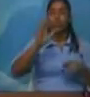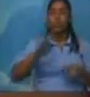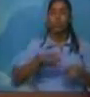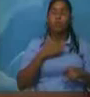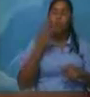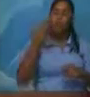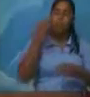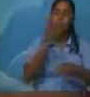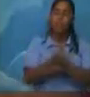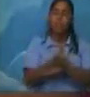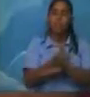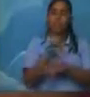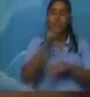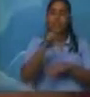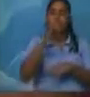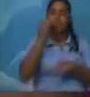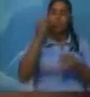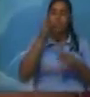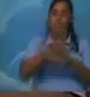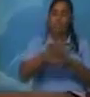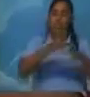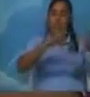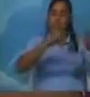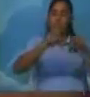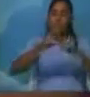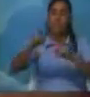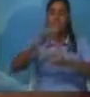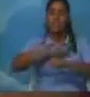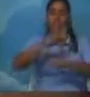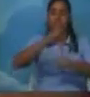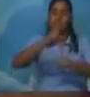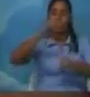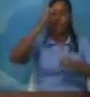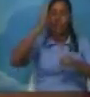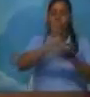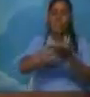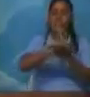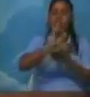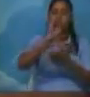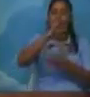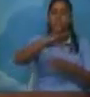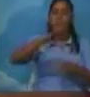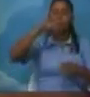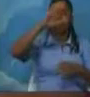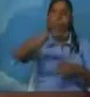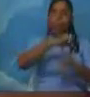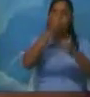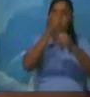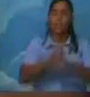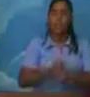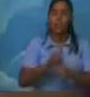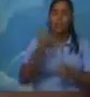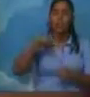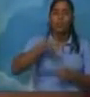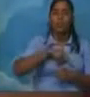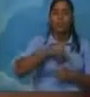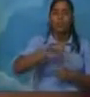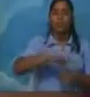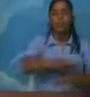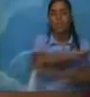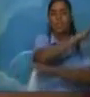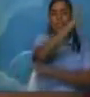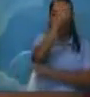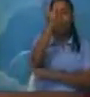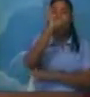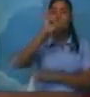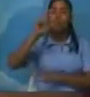meter lo puede introducir en el paraíso eterno que estamos esperando nuestr paraísos es la